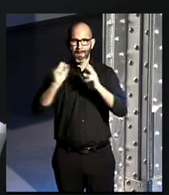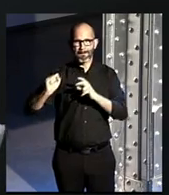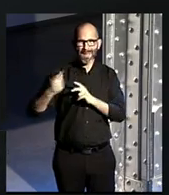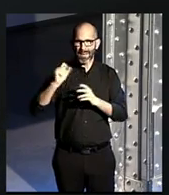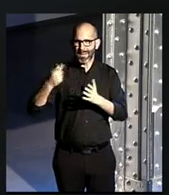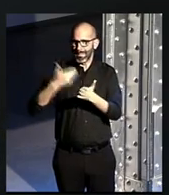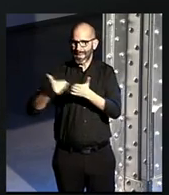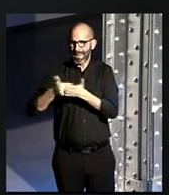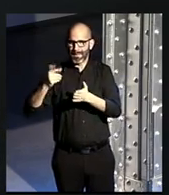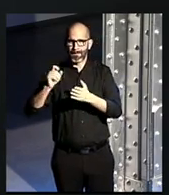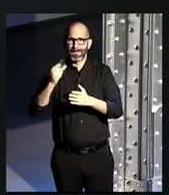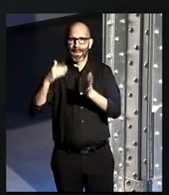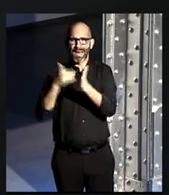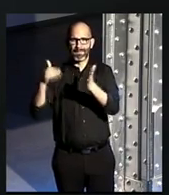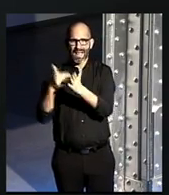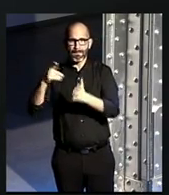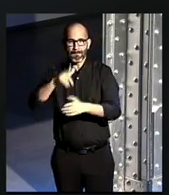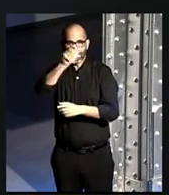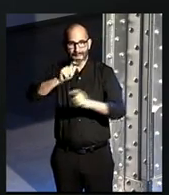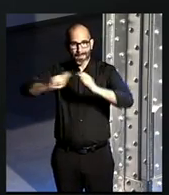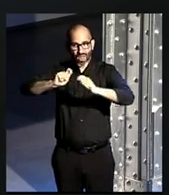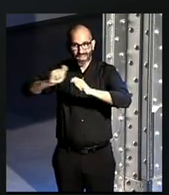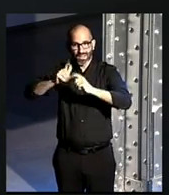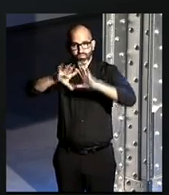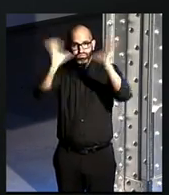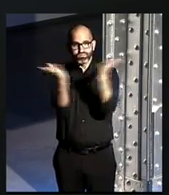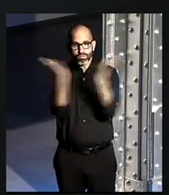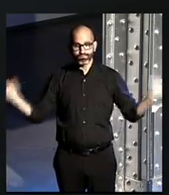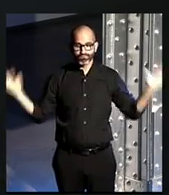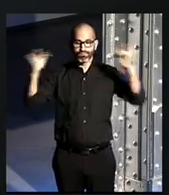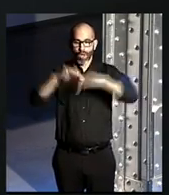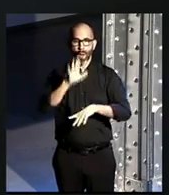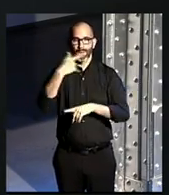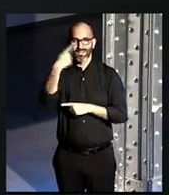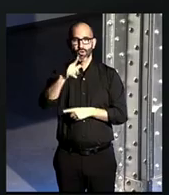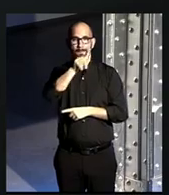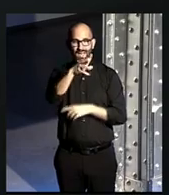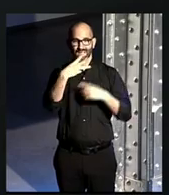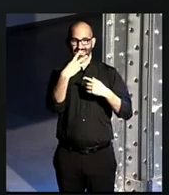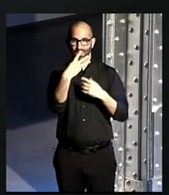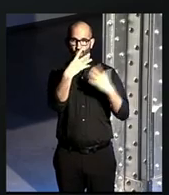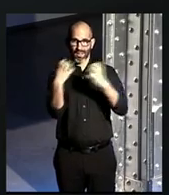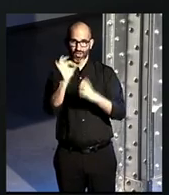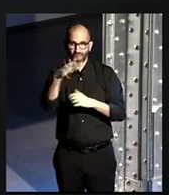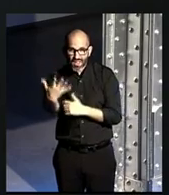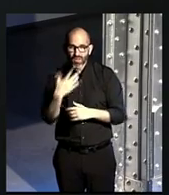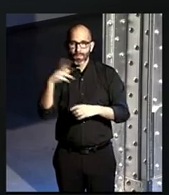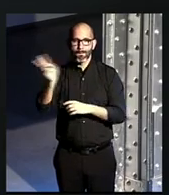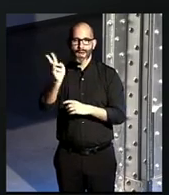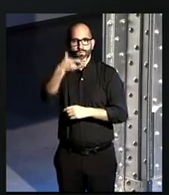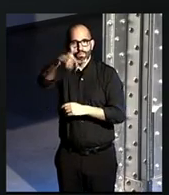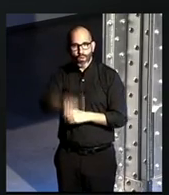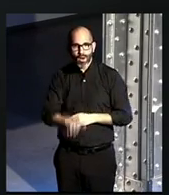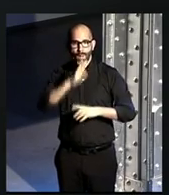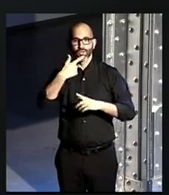mundo entero, ¿no? Y dado que Verne había muerto, la única persona que podían entrevistar, se dice, era